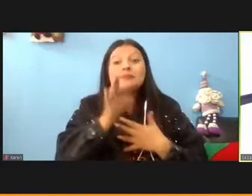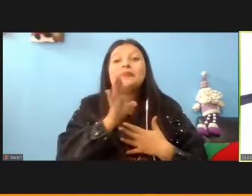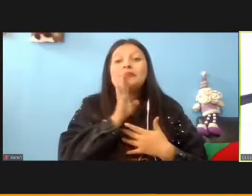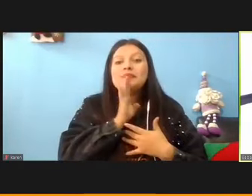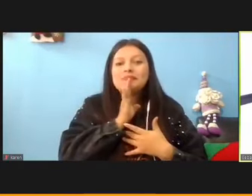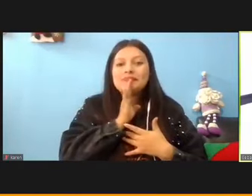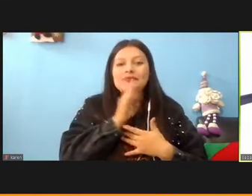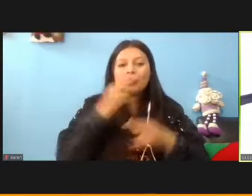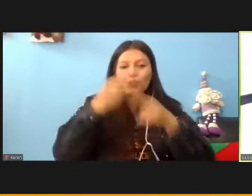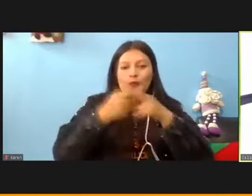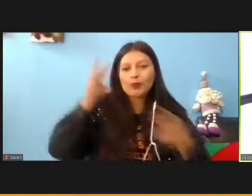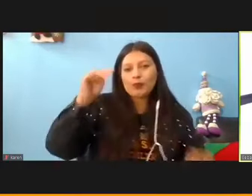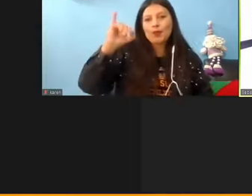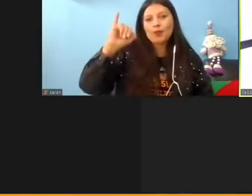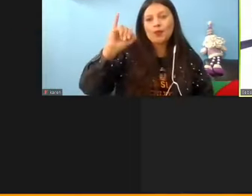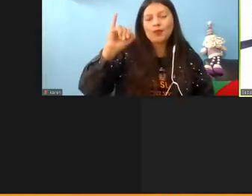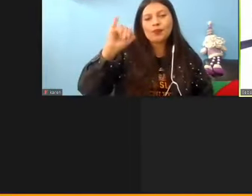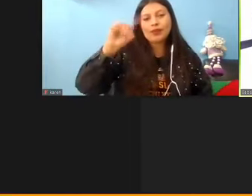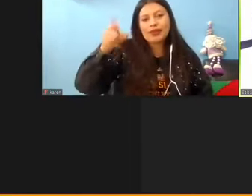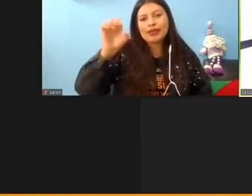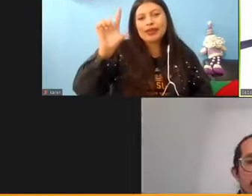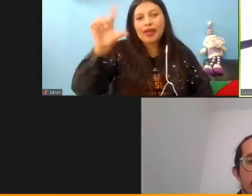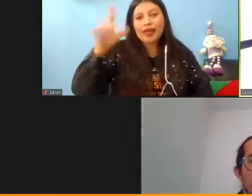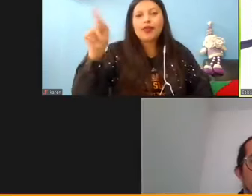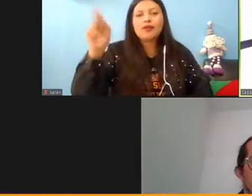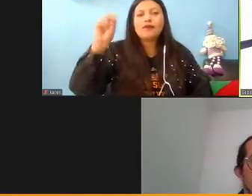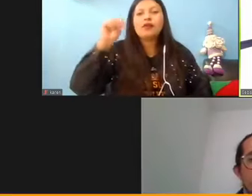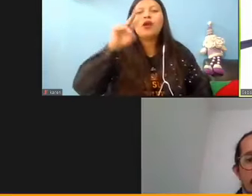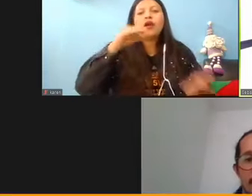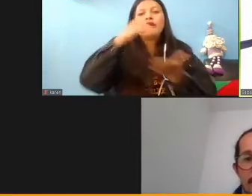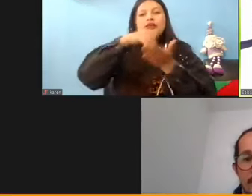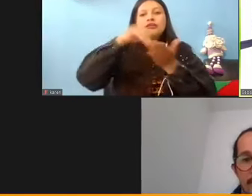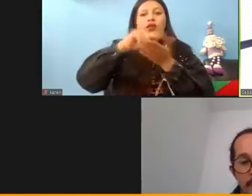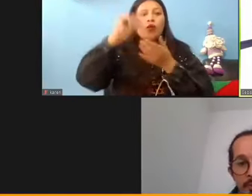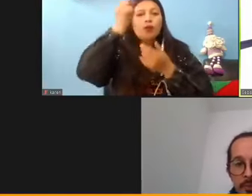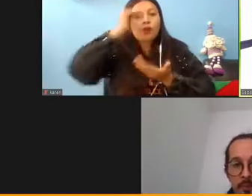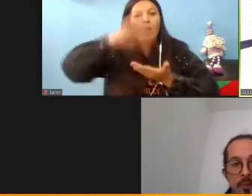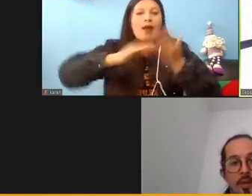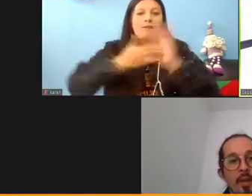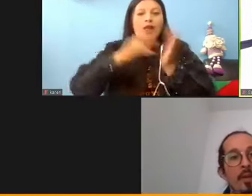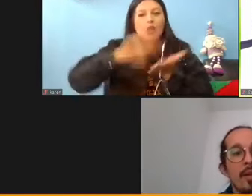a Miguel Franco del Centro de Memoria, Paz y Reconciliación. Adelante, Miguel.